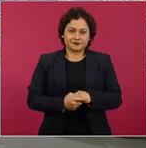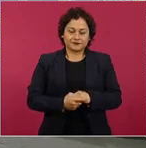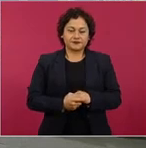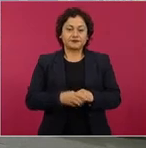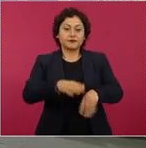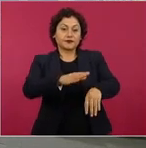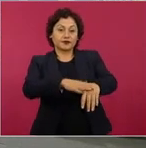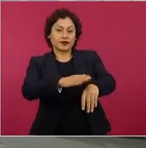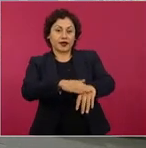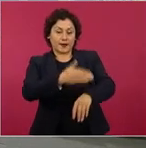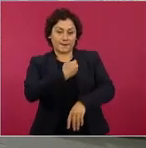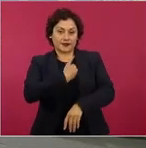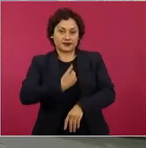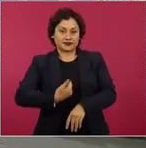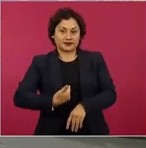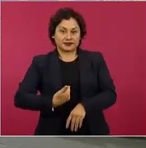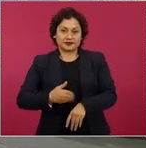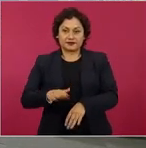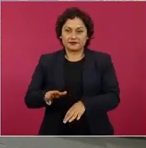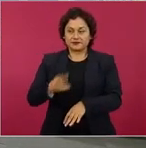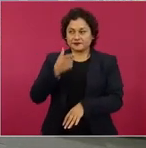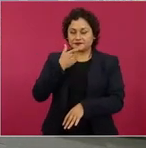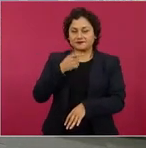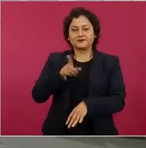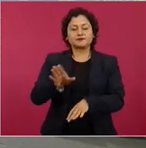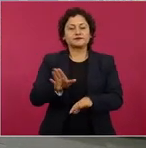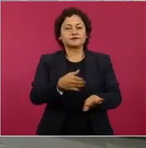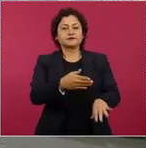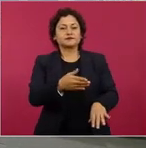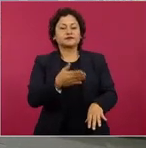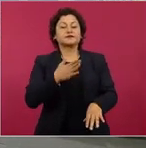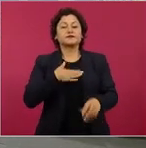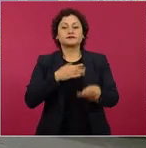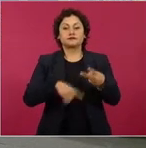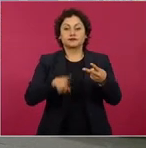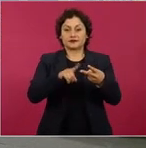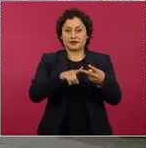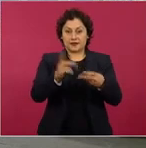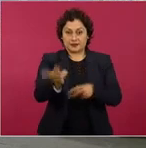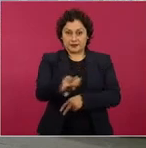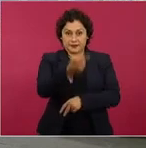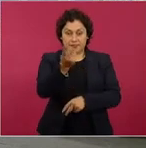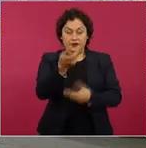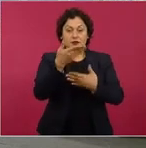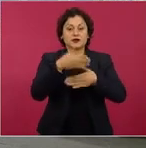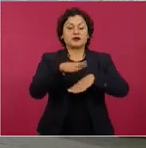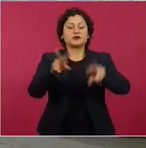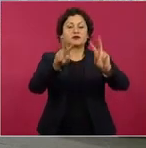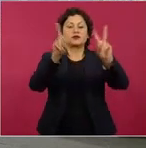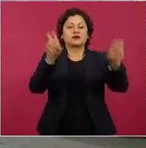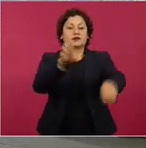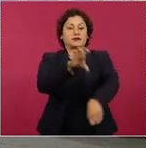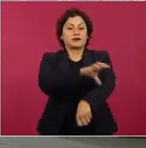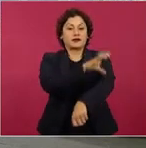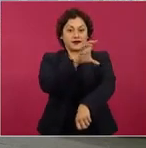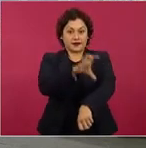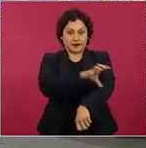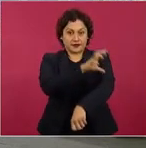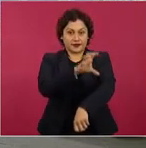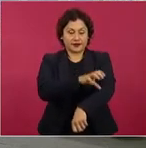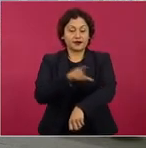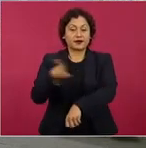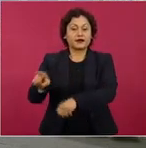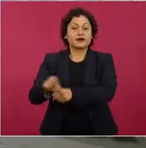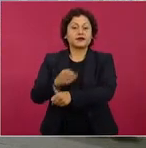Presidente, mientras que… Ser chistoso lo logra. A ver, adelante. Mi segunda pregunta tiene que ver con el sector energético. La Secretaría